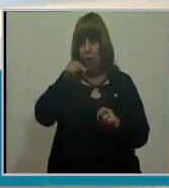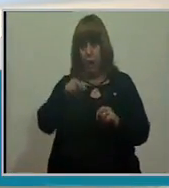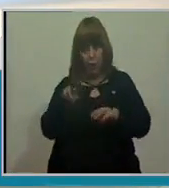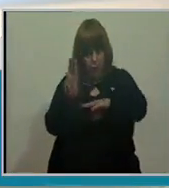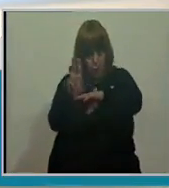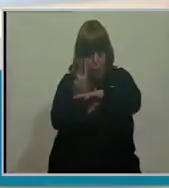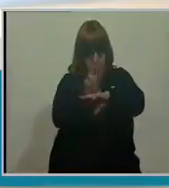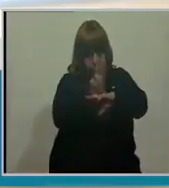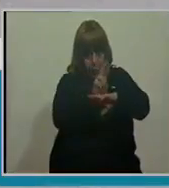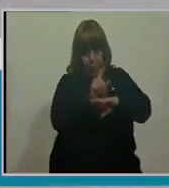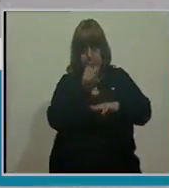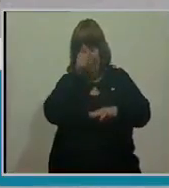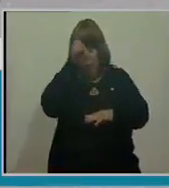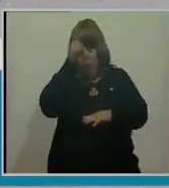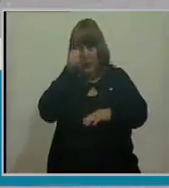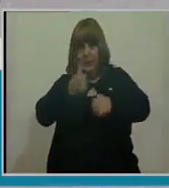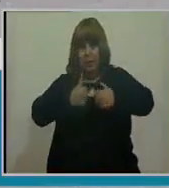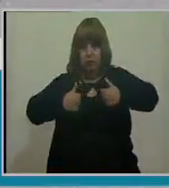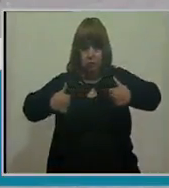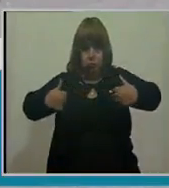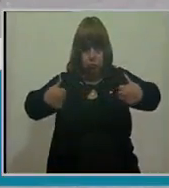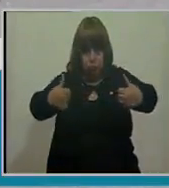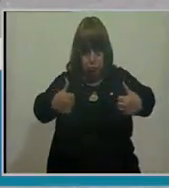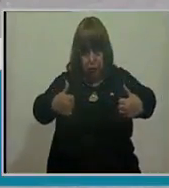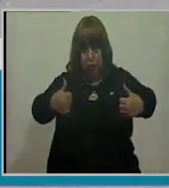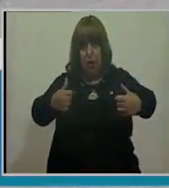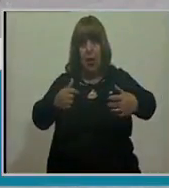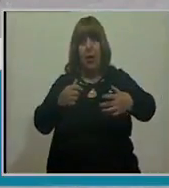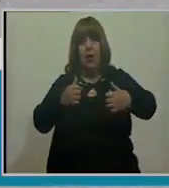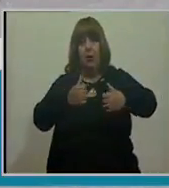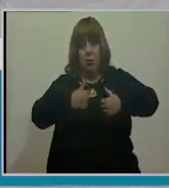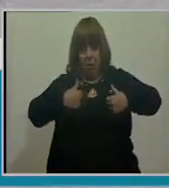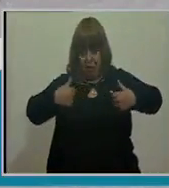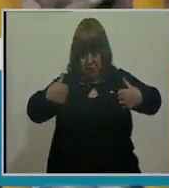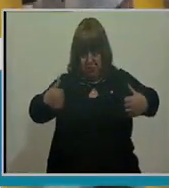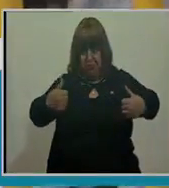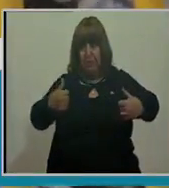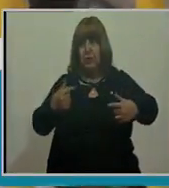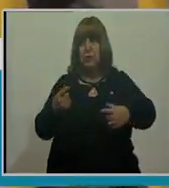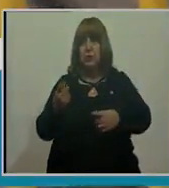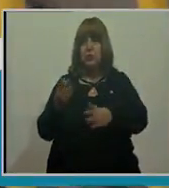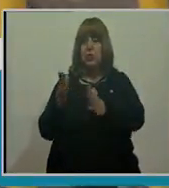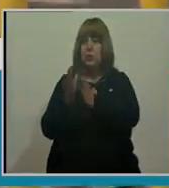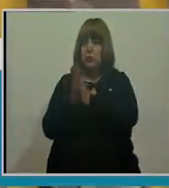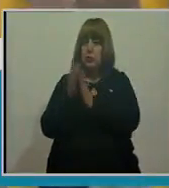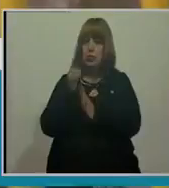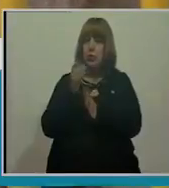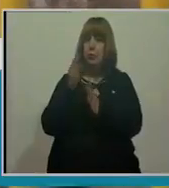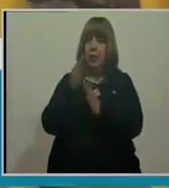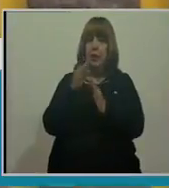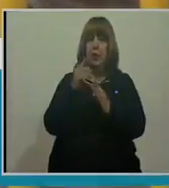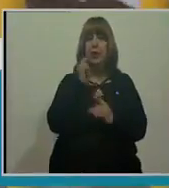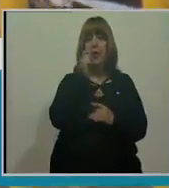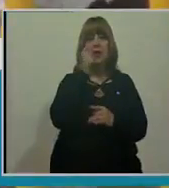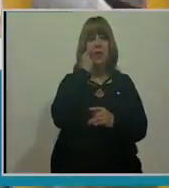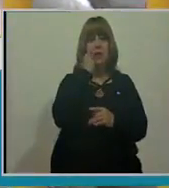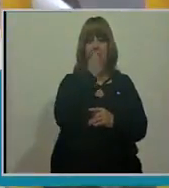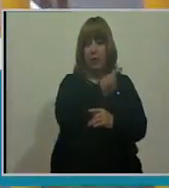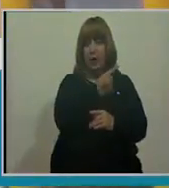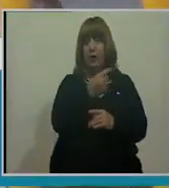Todo con guardia de seguridad. De todos modos, le he dicho a la gente que vaya buscando departamentos, los cuales nos hacemos cargo